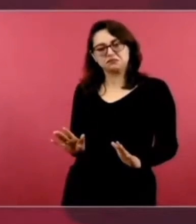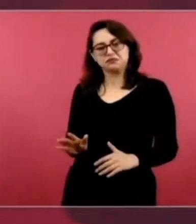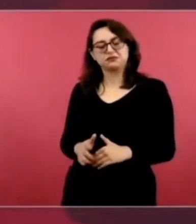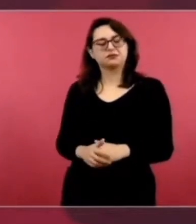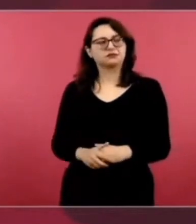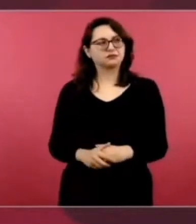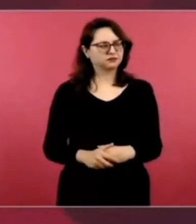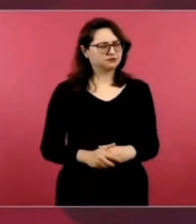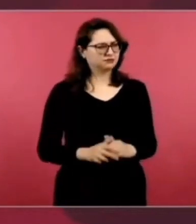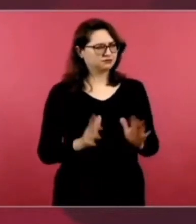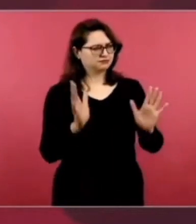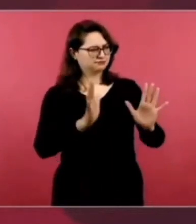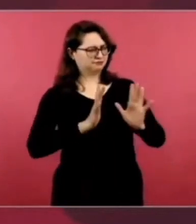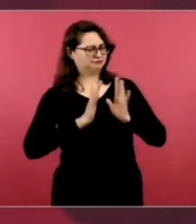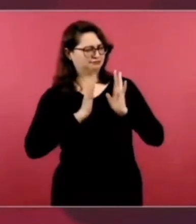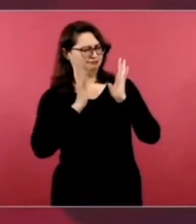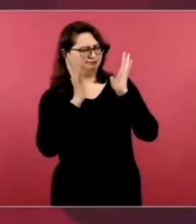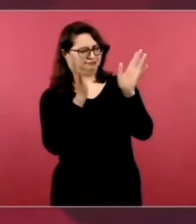Primero,